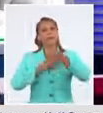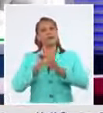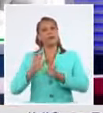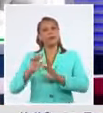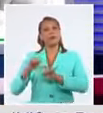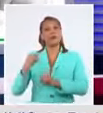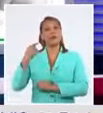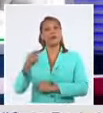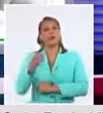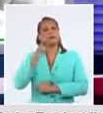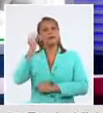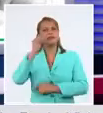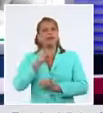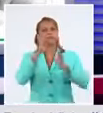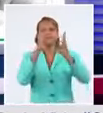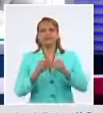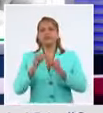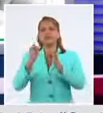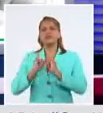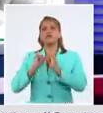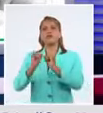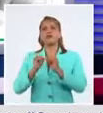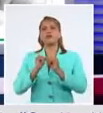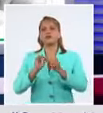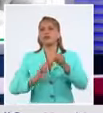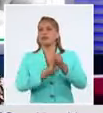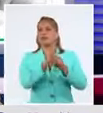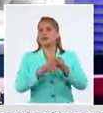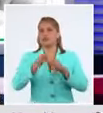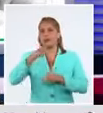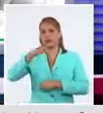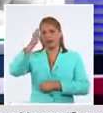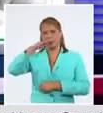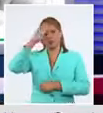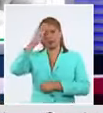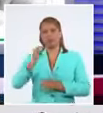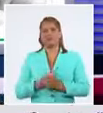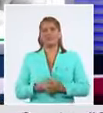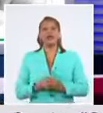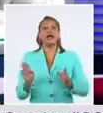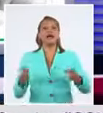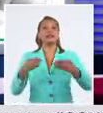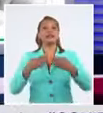seguir conociendo otros datos sobre el comportamiento de la COVID-19. Al cierre del día de ayer, la Nación